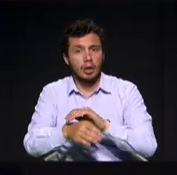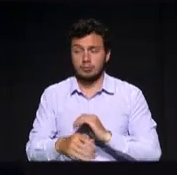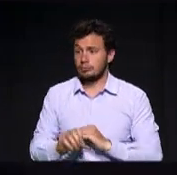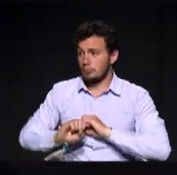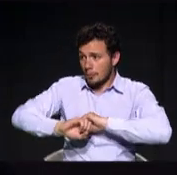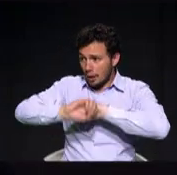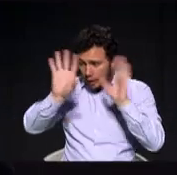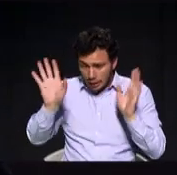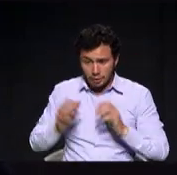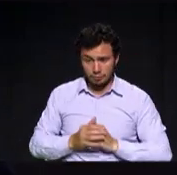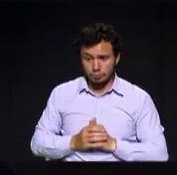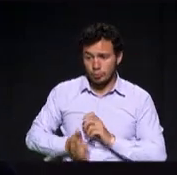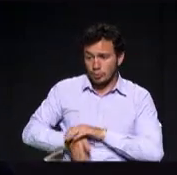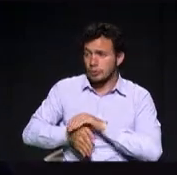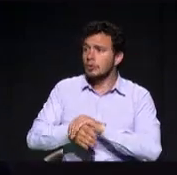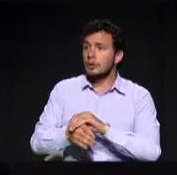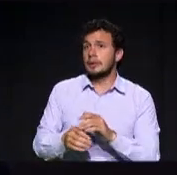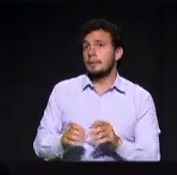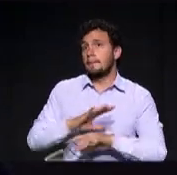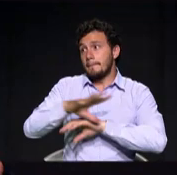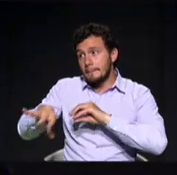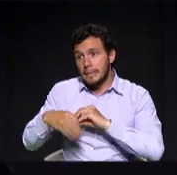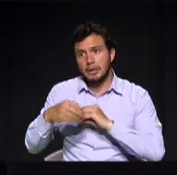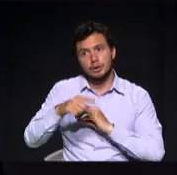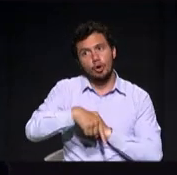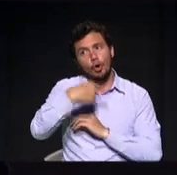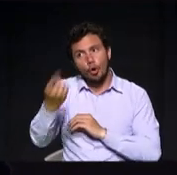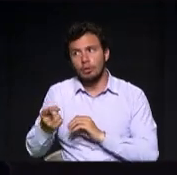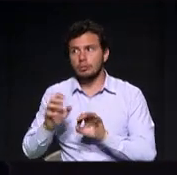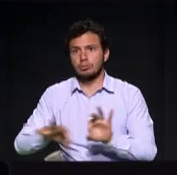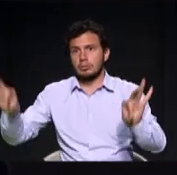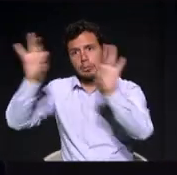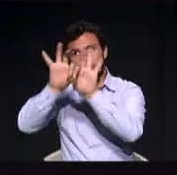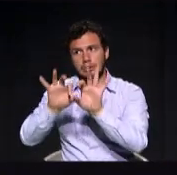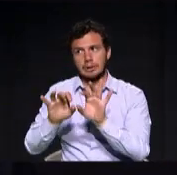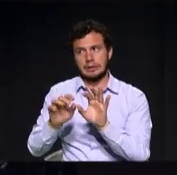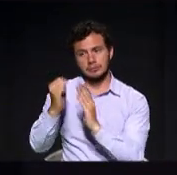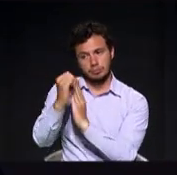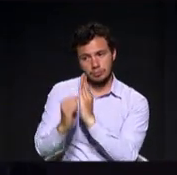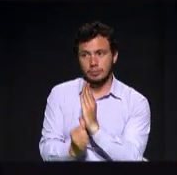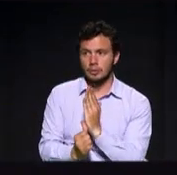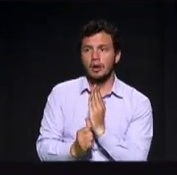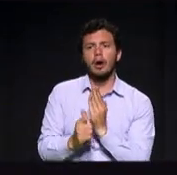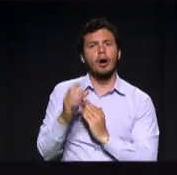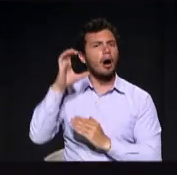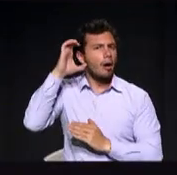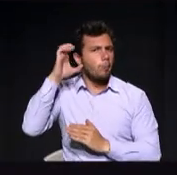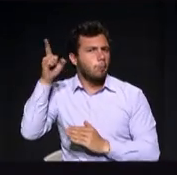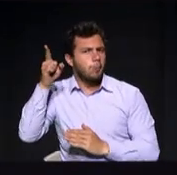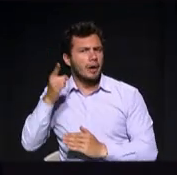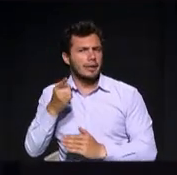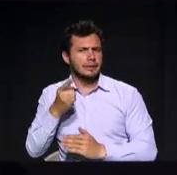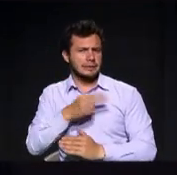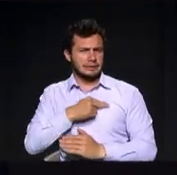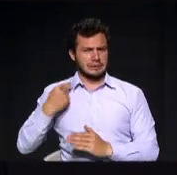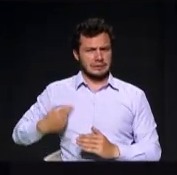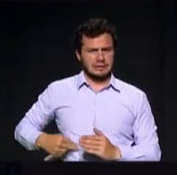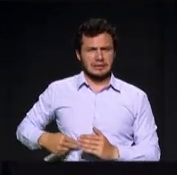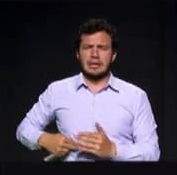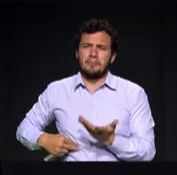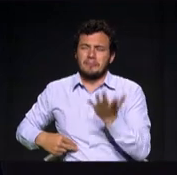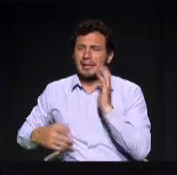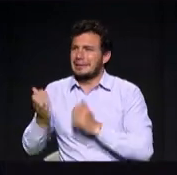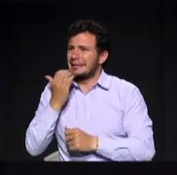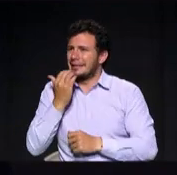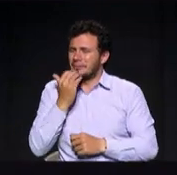medidas importantes ahora vemos como en la china por ejemplo es que los alcalde de medellín como que piensan al